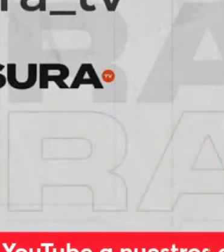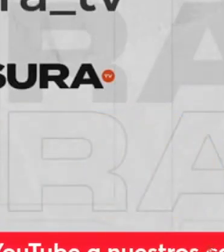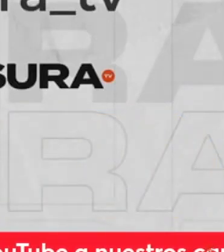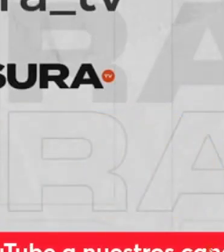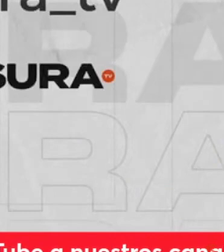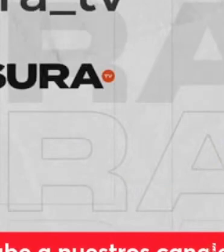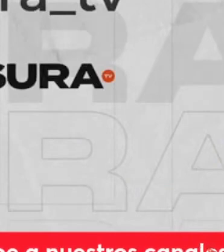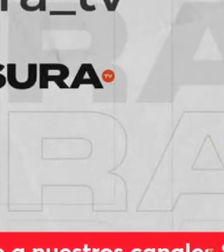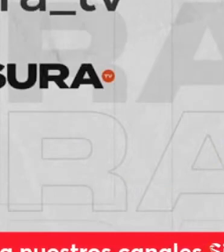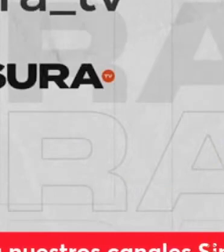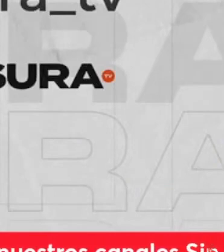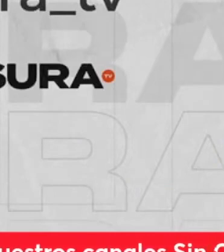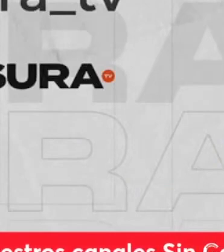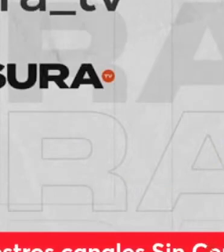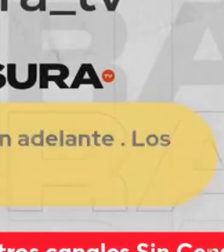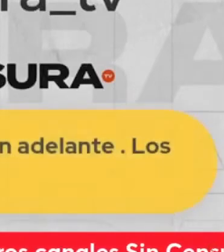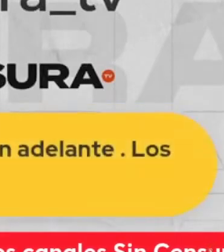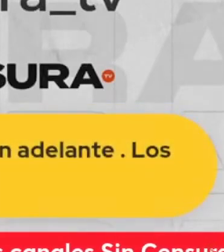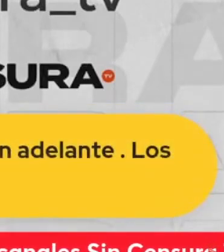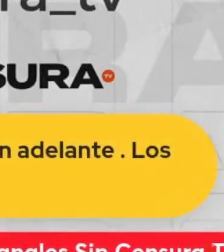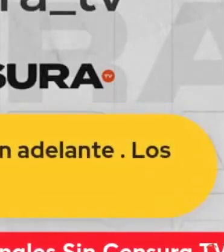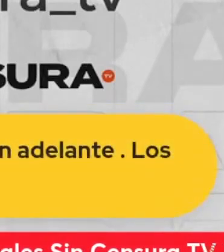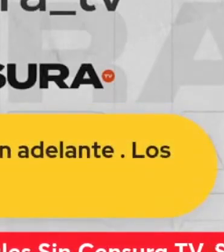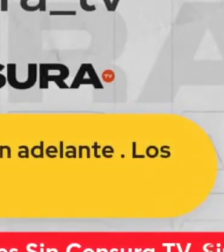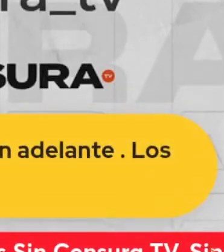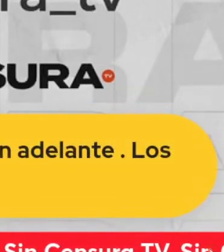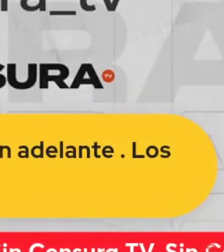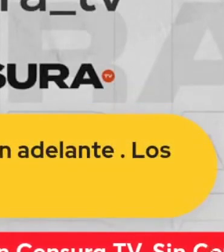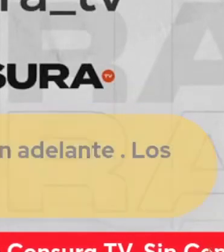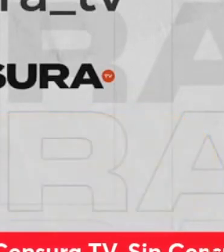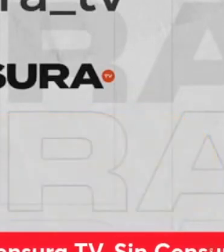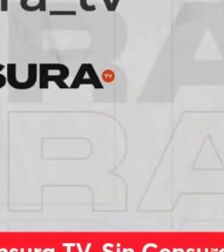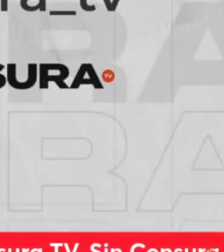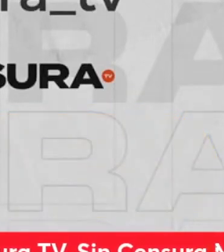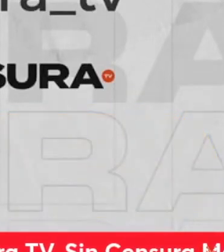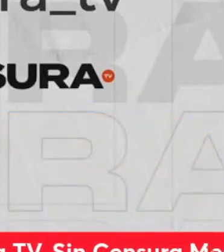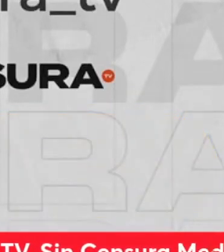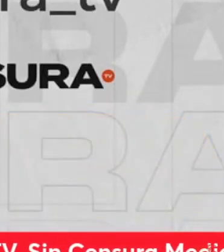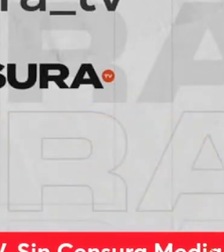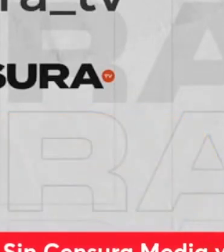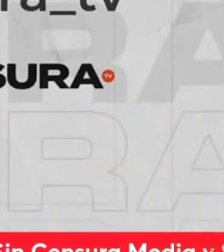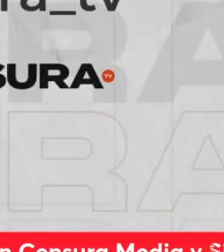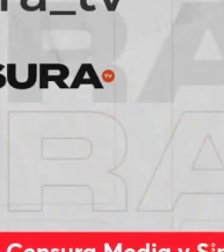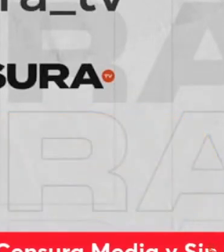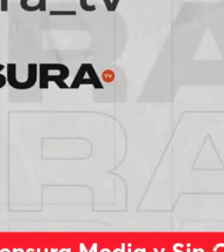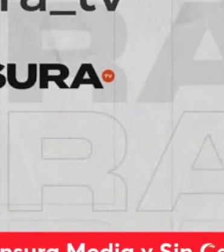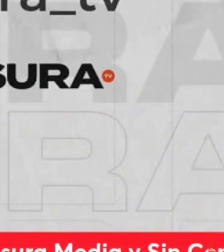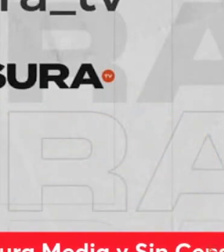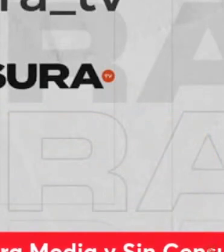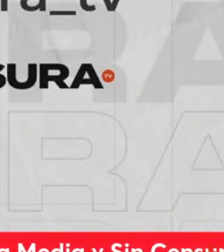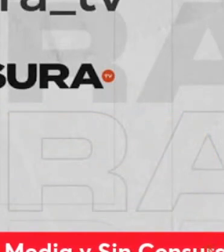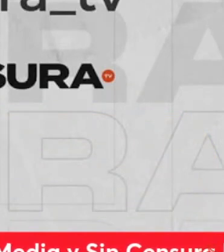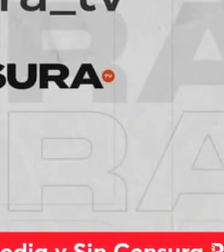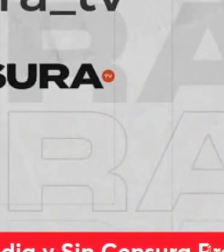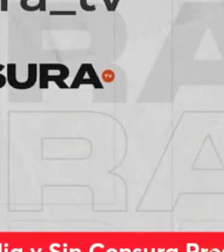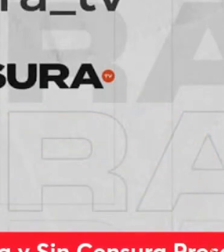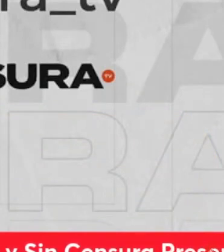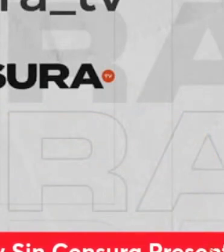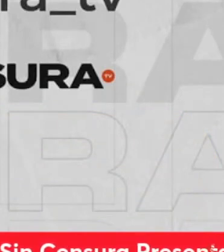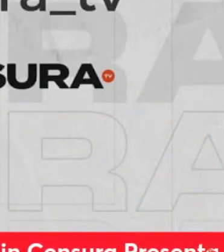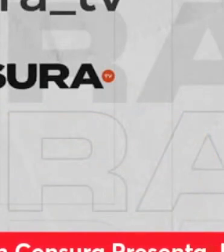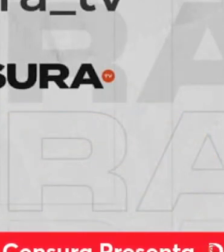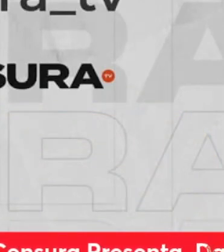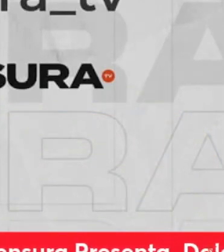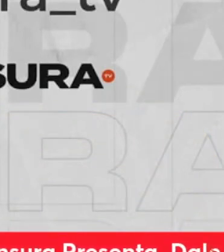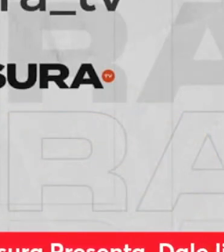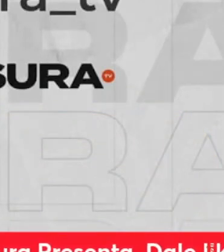Ávila. Rosa, muchas gracias, Rosa. Muchas gracias, querida Rosa Morúa. Un saludote y nuestro cariño. Y